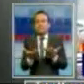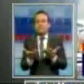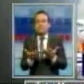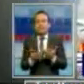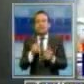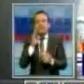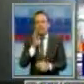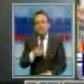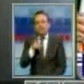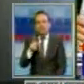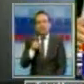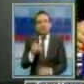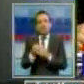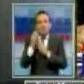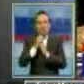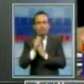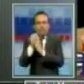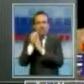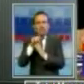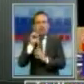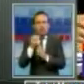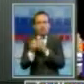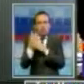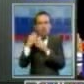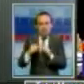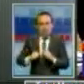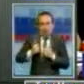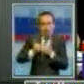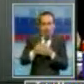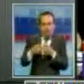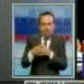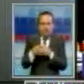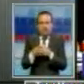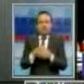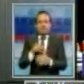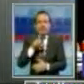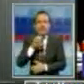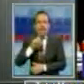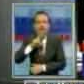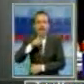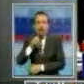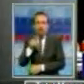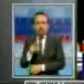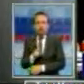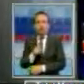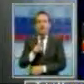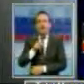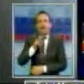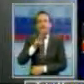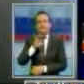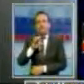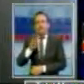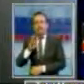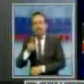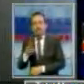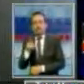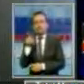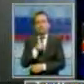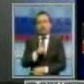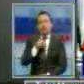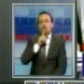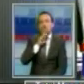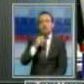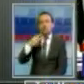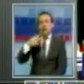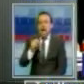las personas que tienen que tener nuevos liderazgos? Hay una generación intermedia de los Lagos Weber, los Toá, los Arboe, que son los que tienen que tomar una